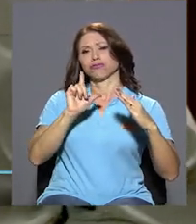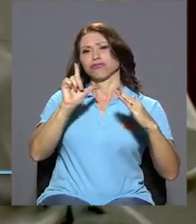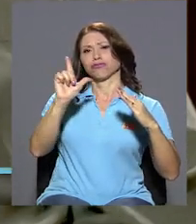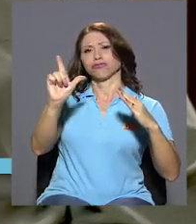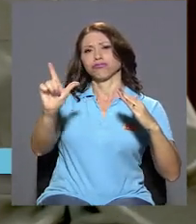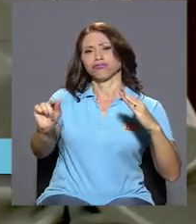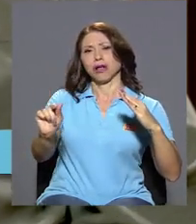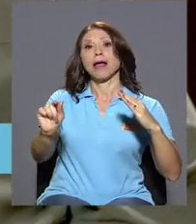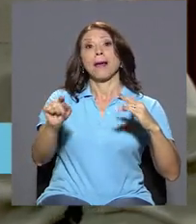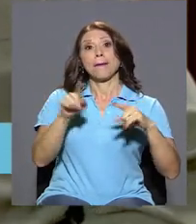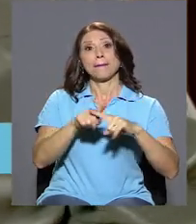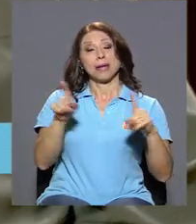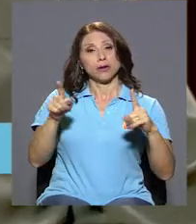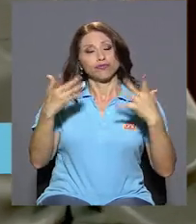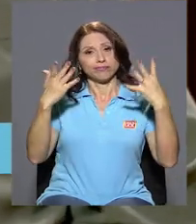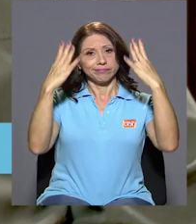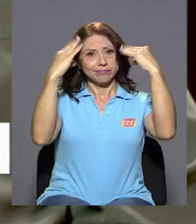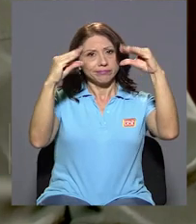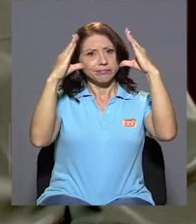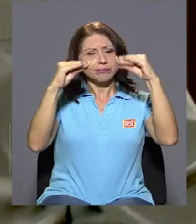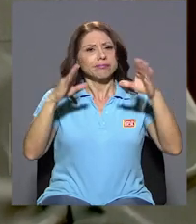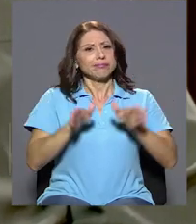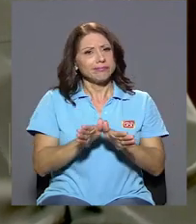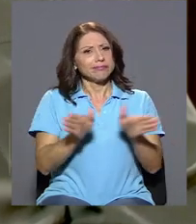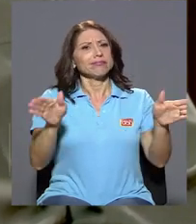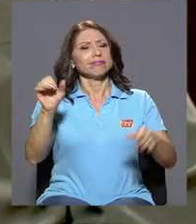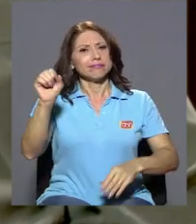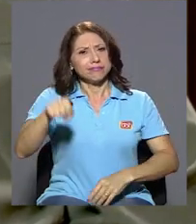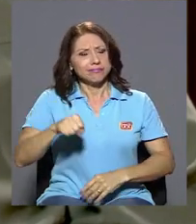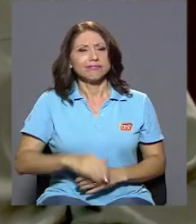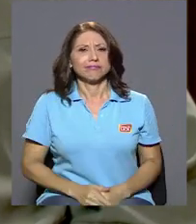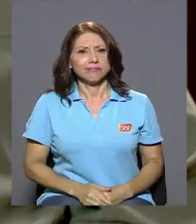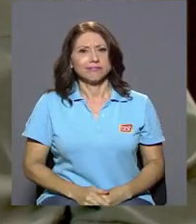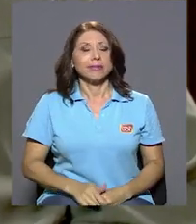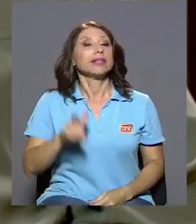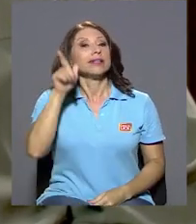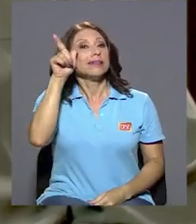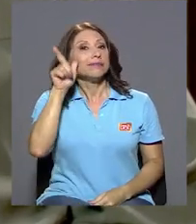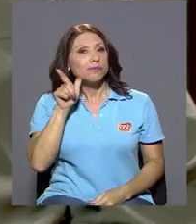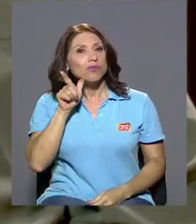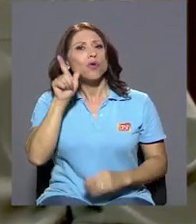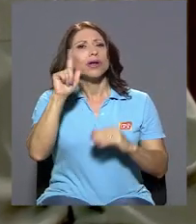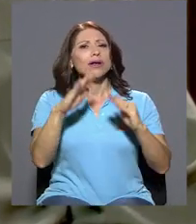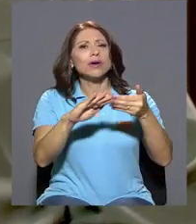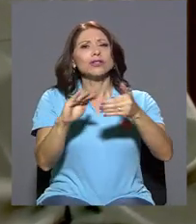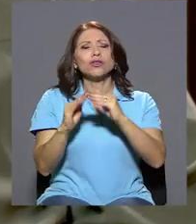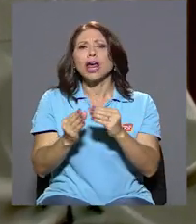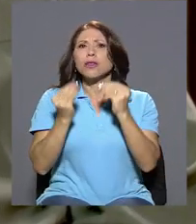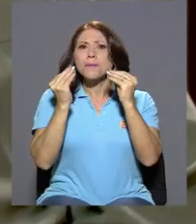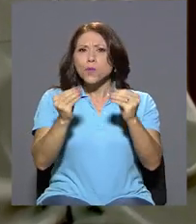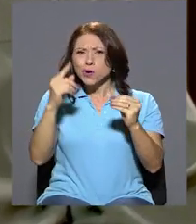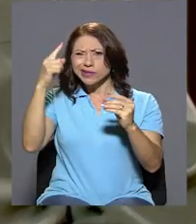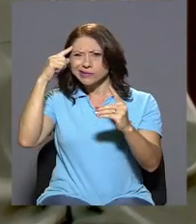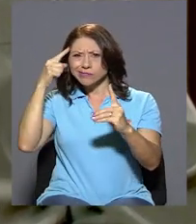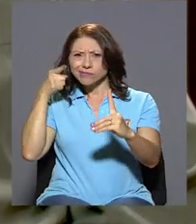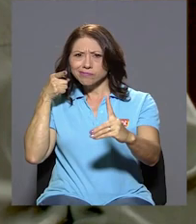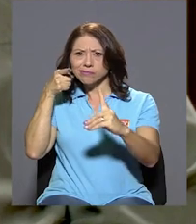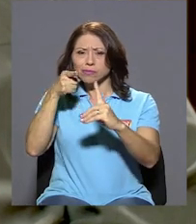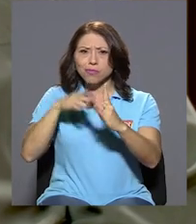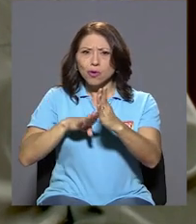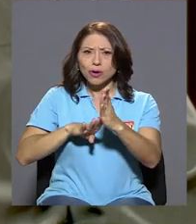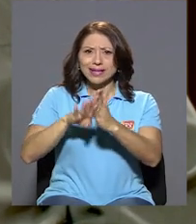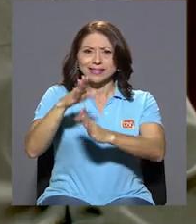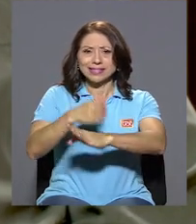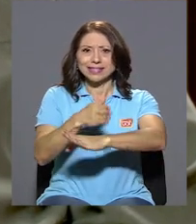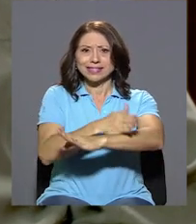rural pero por supuesto que información general si limón era una ciudad muy progresista